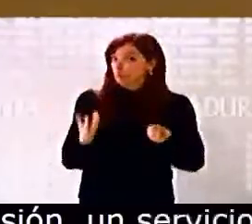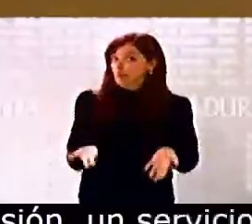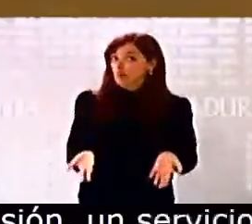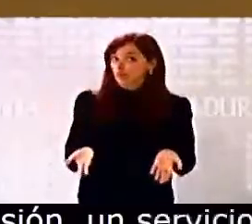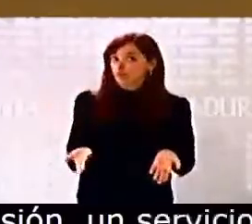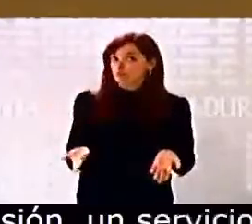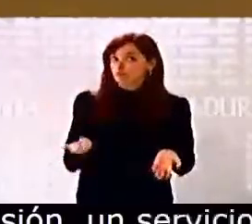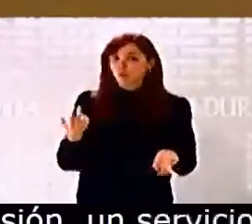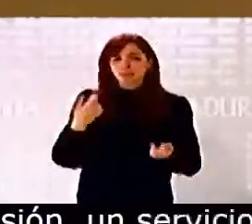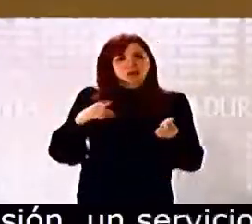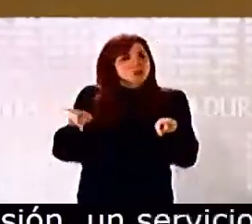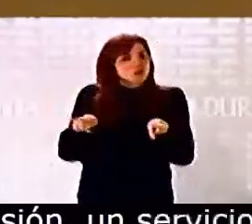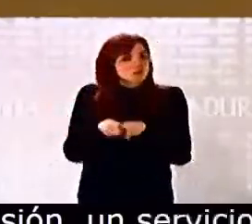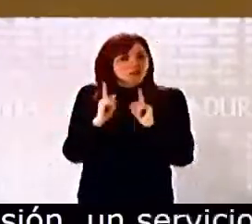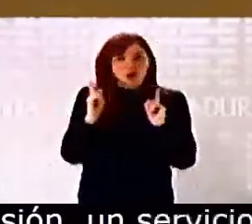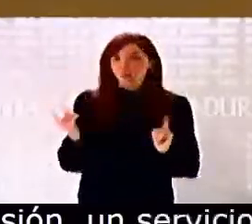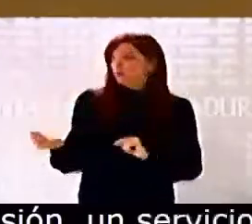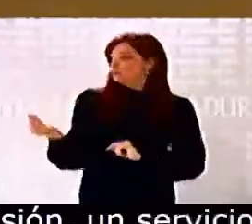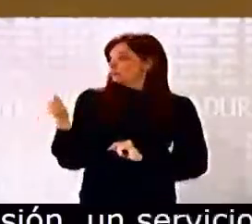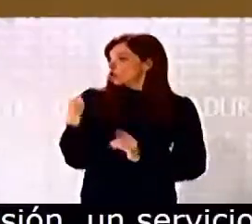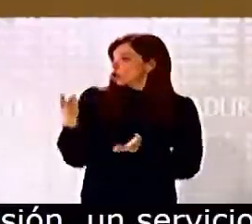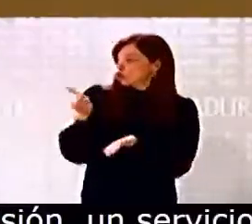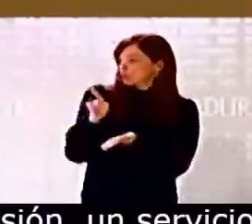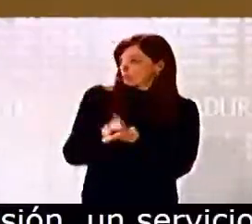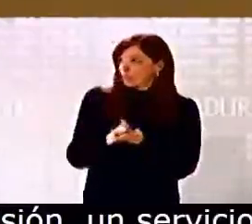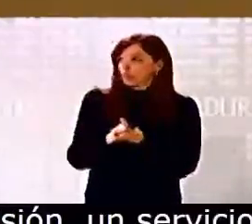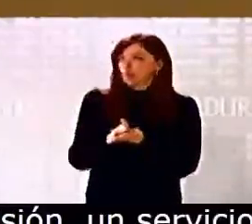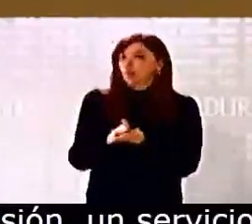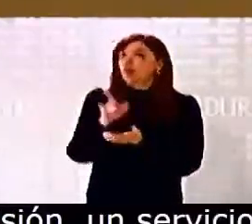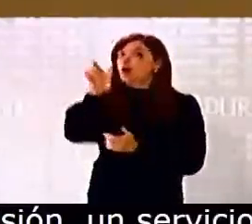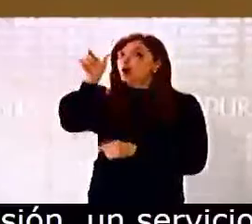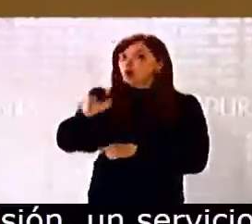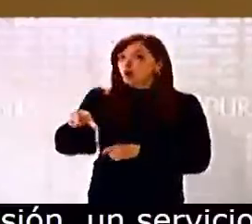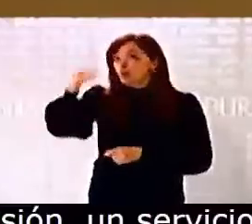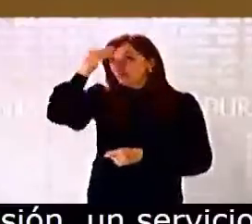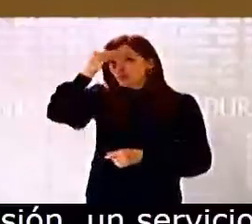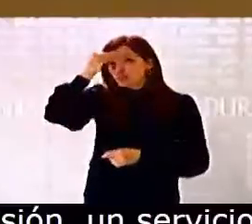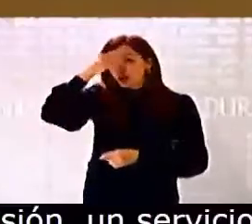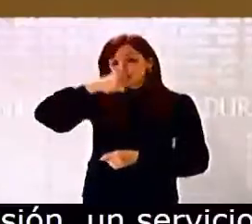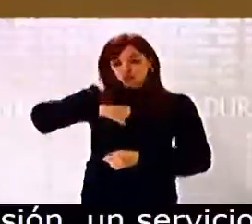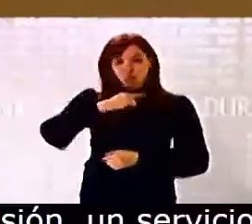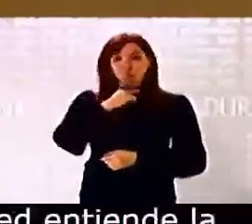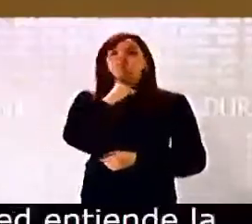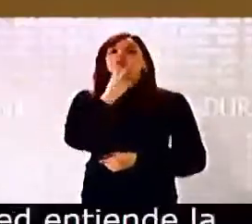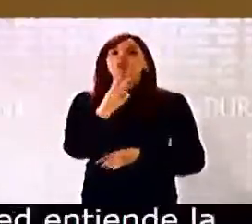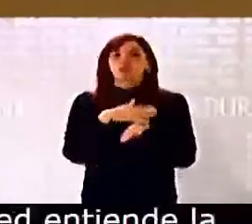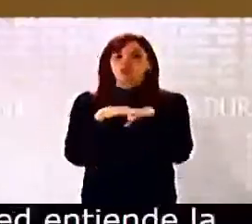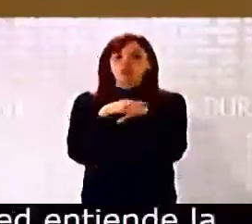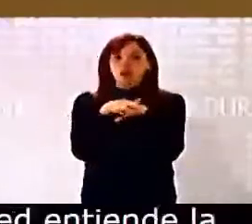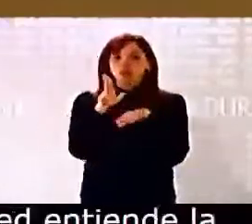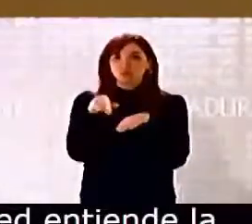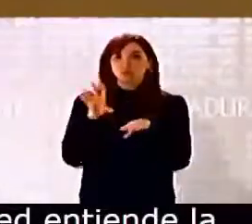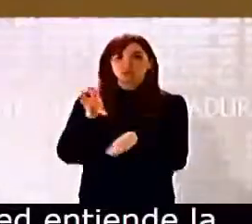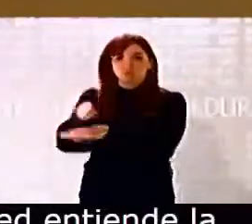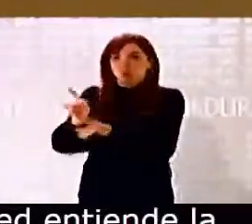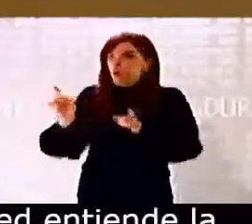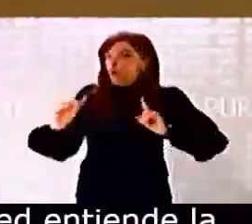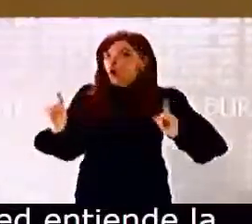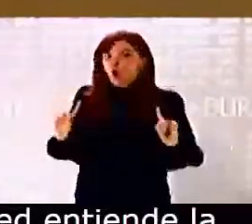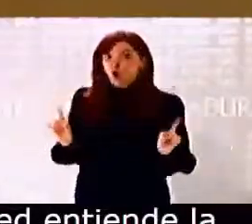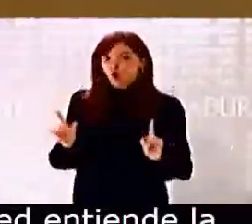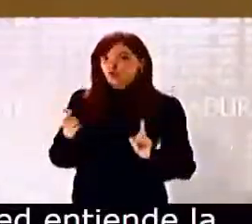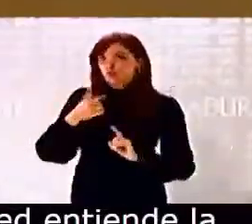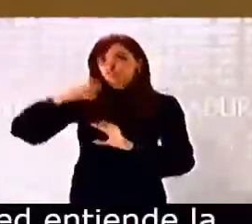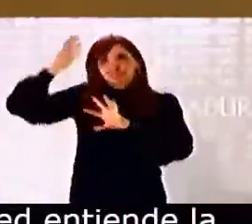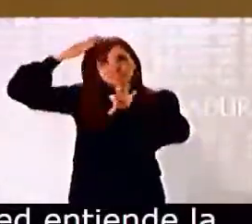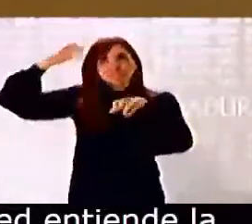que a mí no me importa que me la repregunte. ¿Usted cree que yo, como portavoz del Gobierno, y esto no es una bronca, los periodistas, si yo a ustedes los comprendo